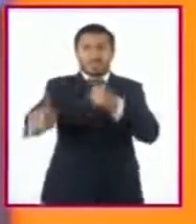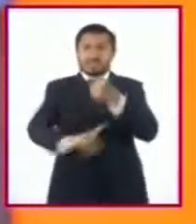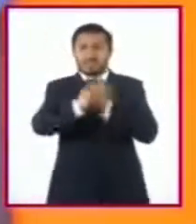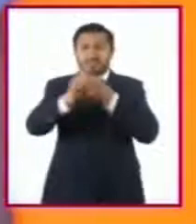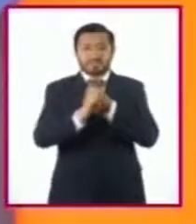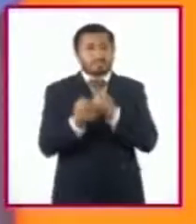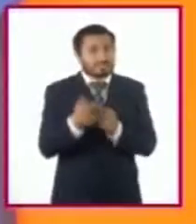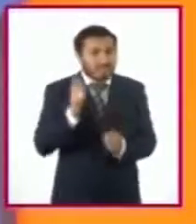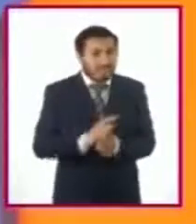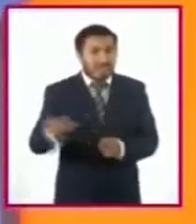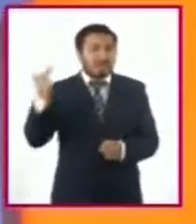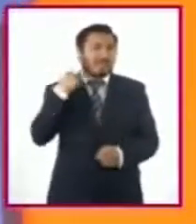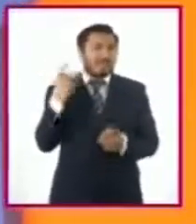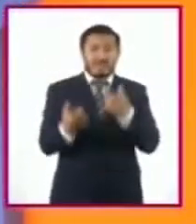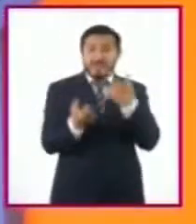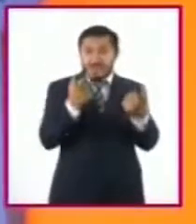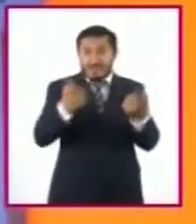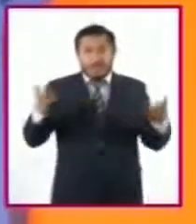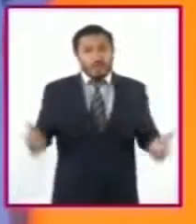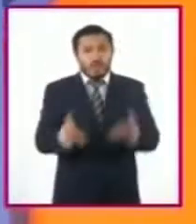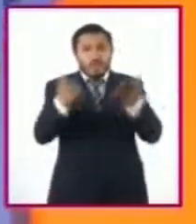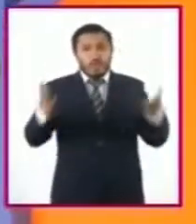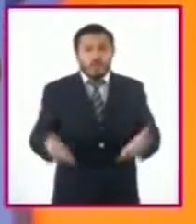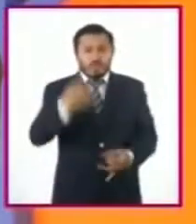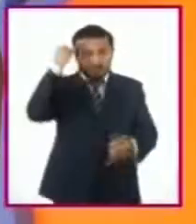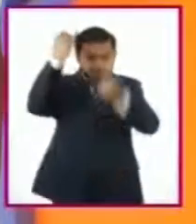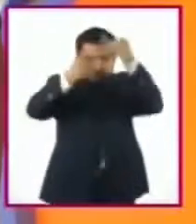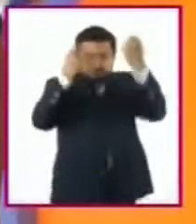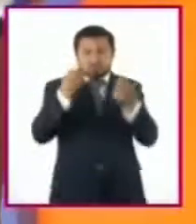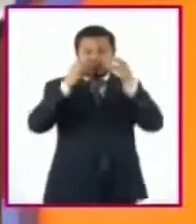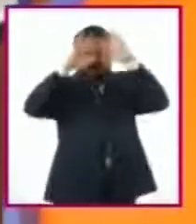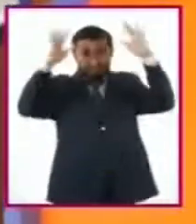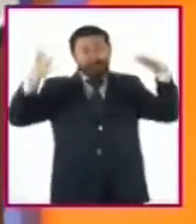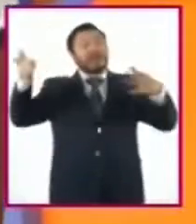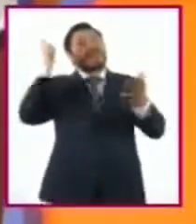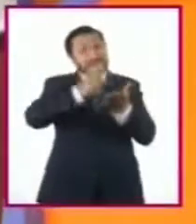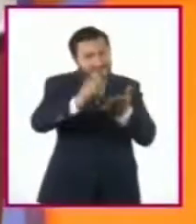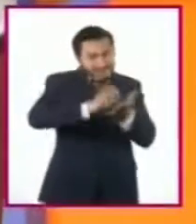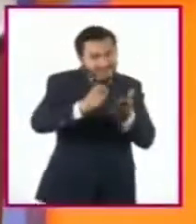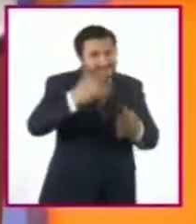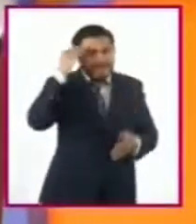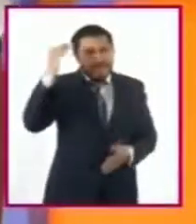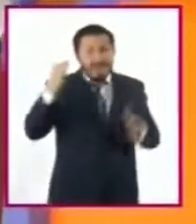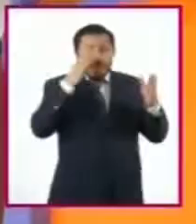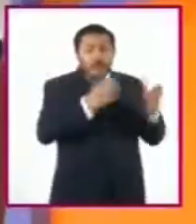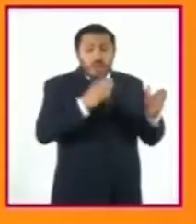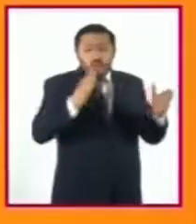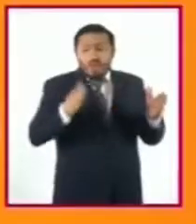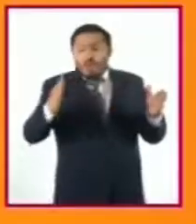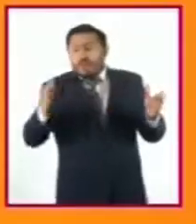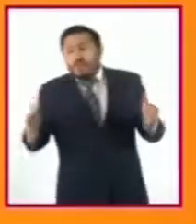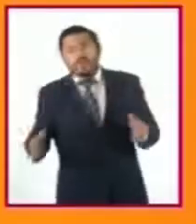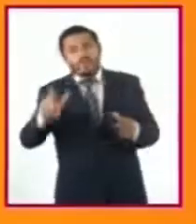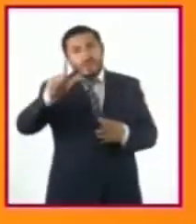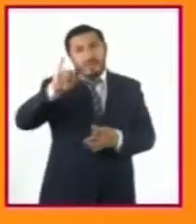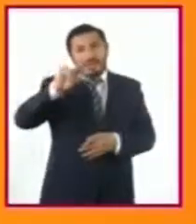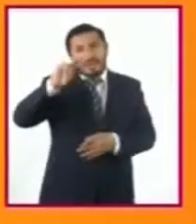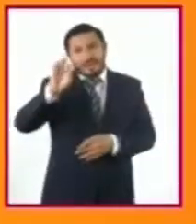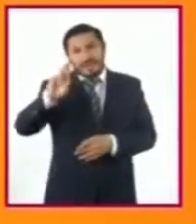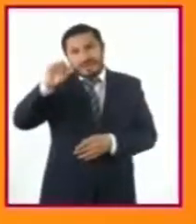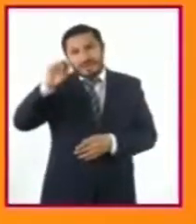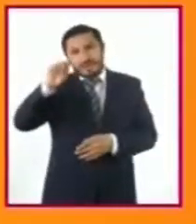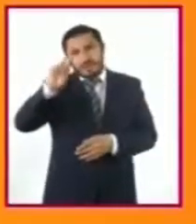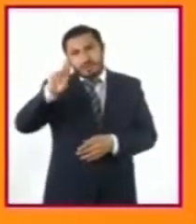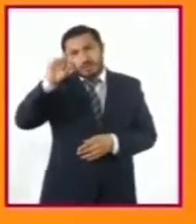política o económica es el impulso creativo de los escritores en cada periodo de la historia de la literatura. Además de